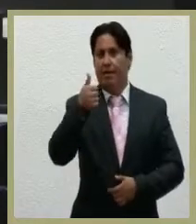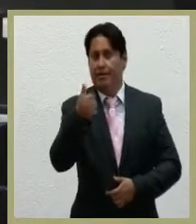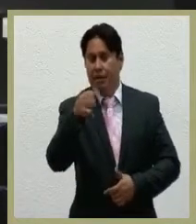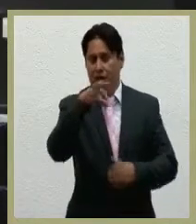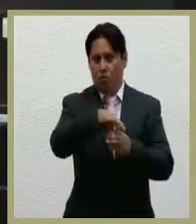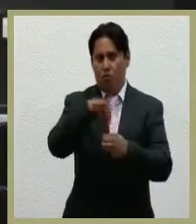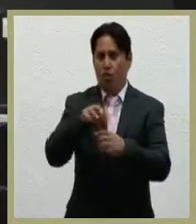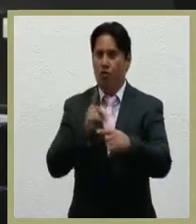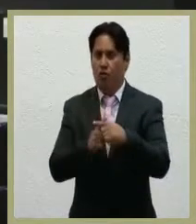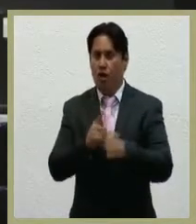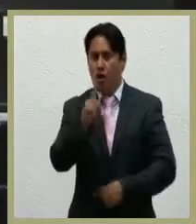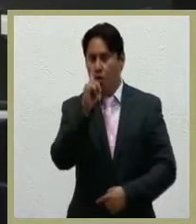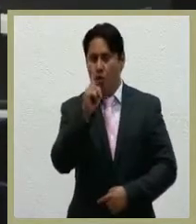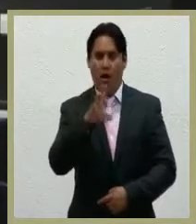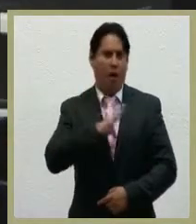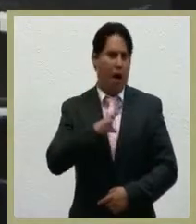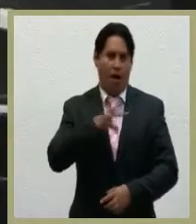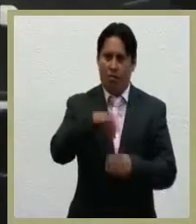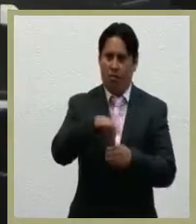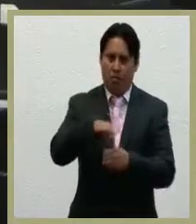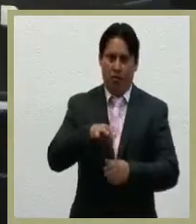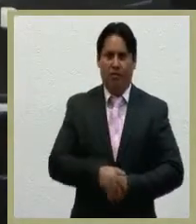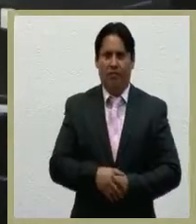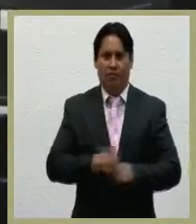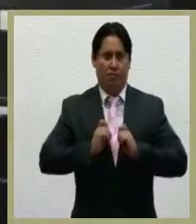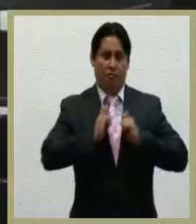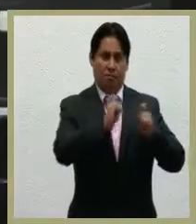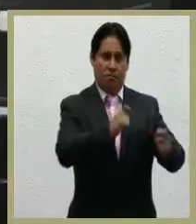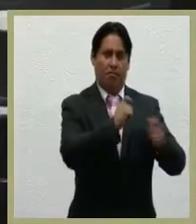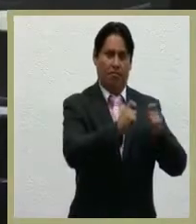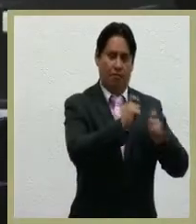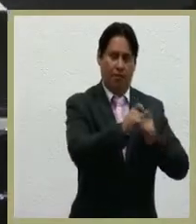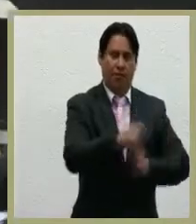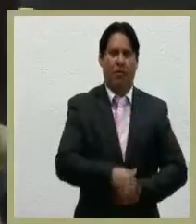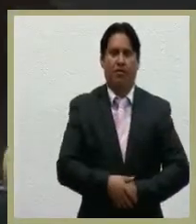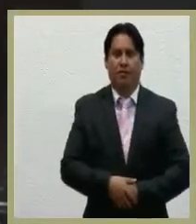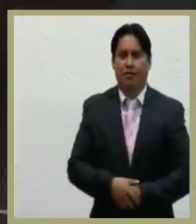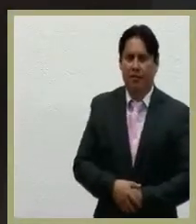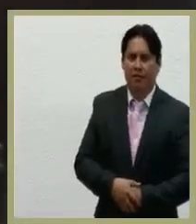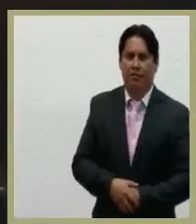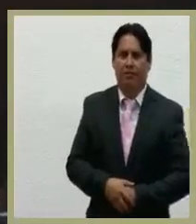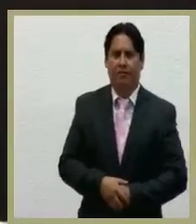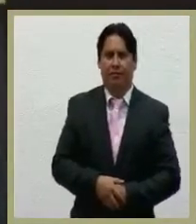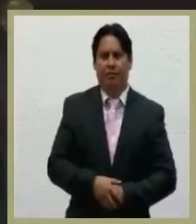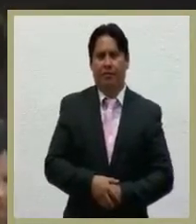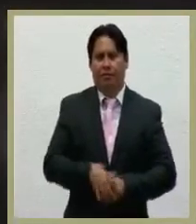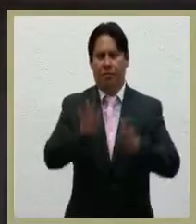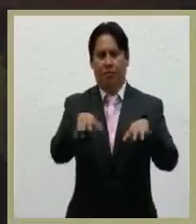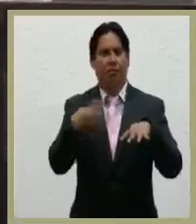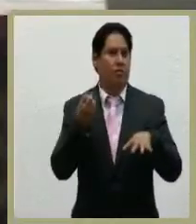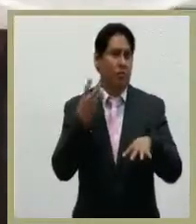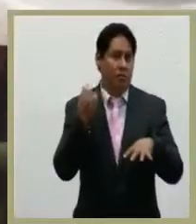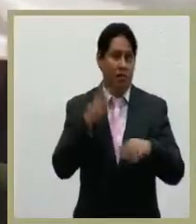a favor y una abstención. Córranse los trámites legislativos correspondientes. Honorable Asamblea,